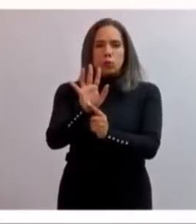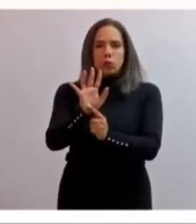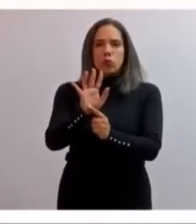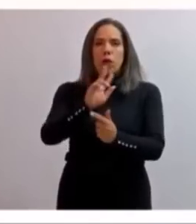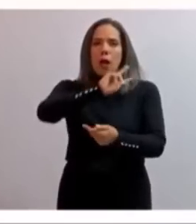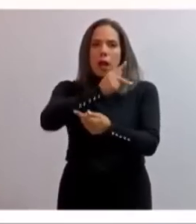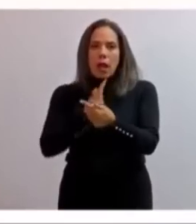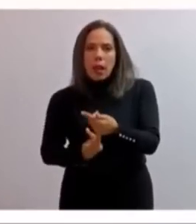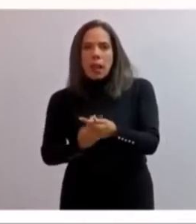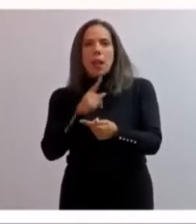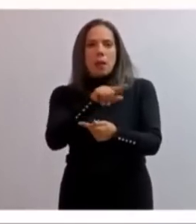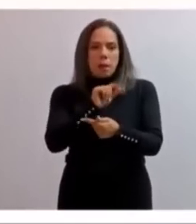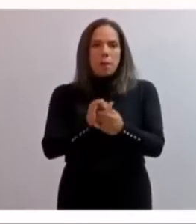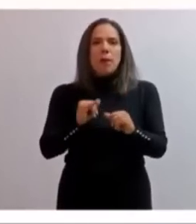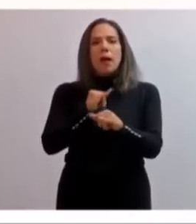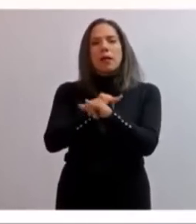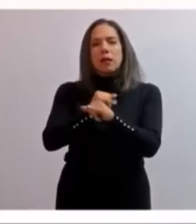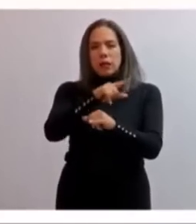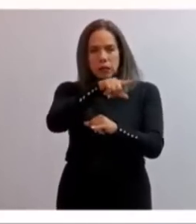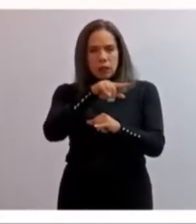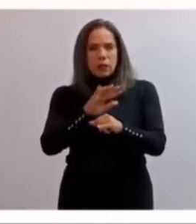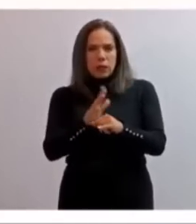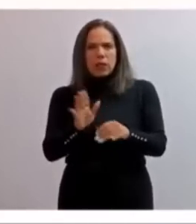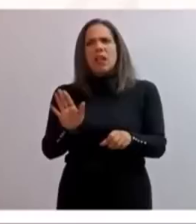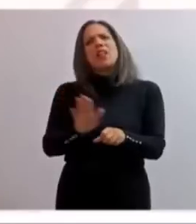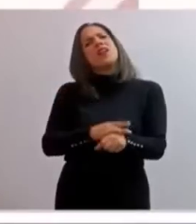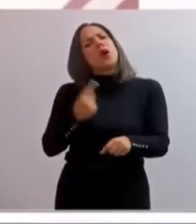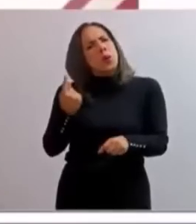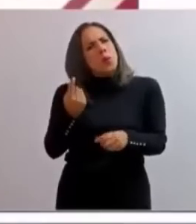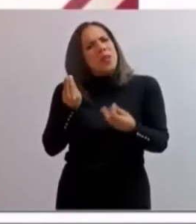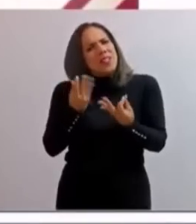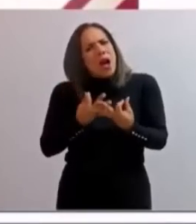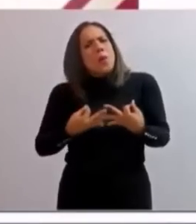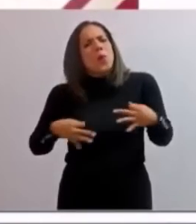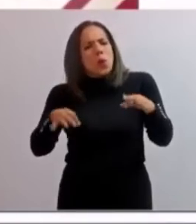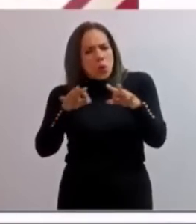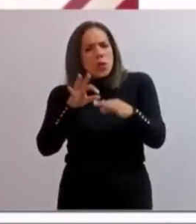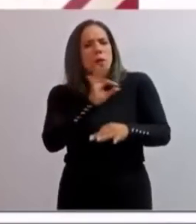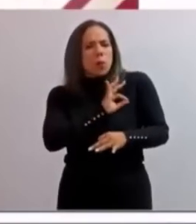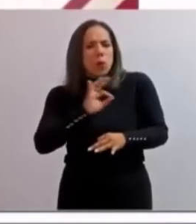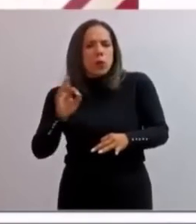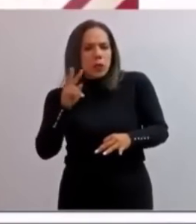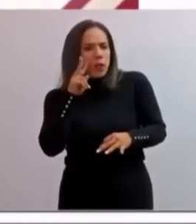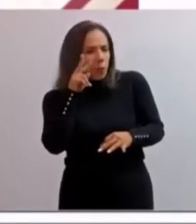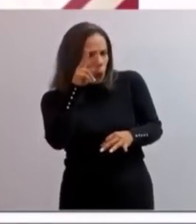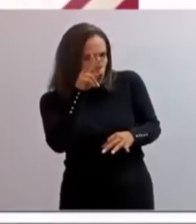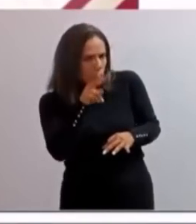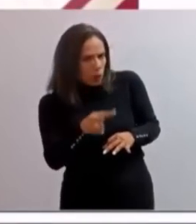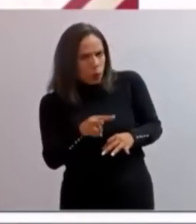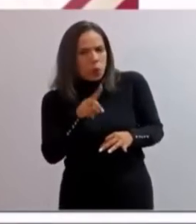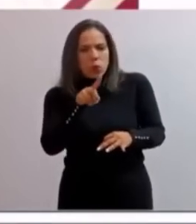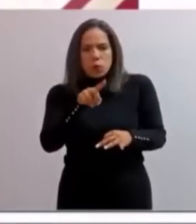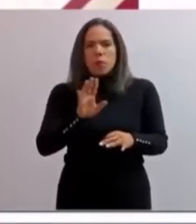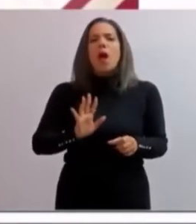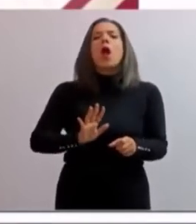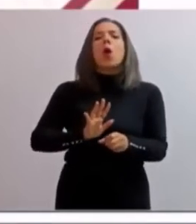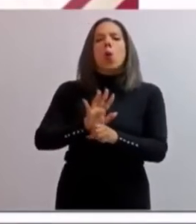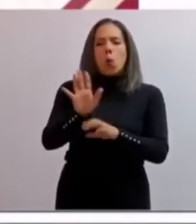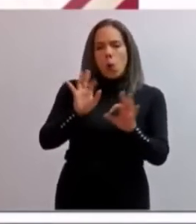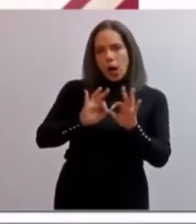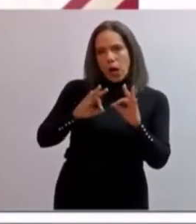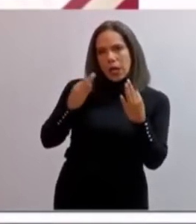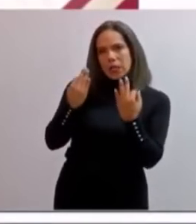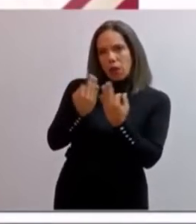en internet al plan de estudios, porque a mí me parece muy importante que podamos tenerlo, que podamos de alguna